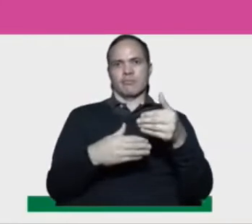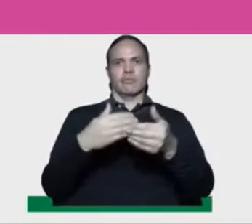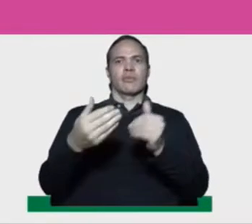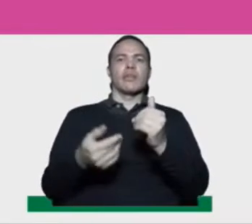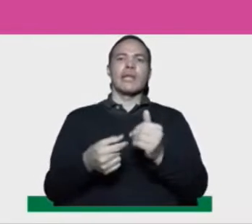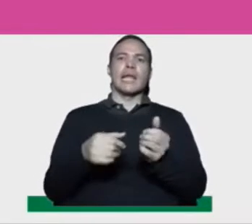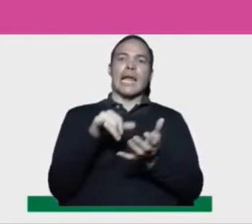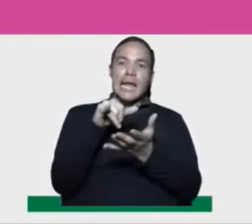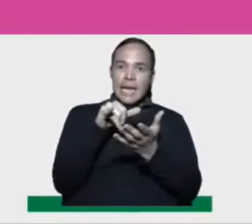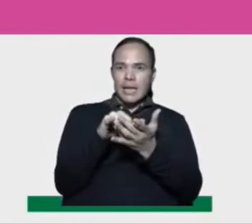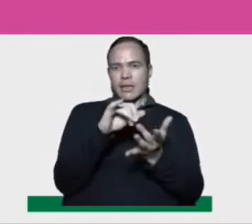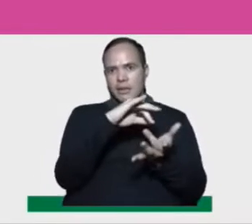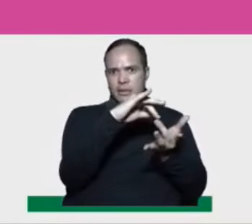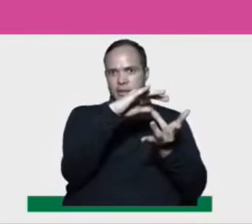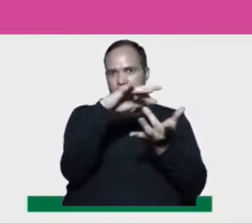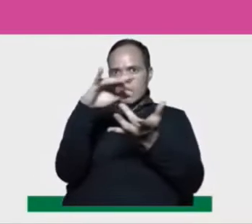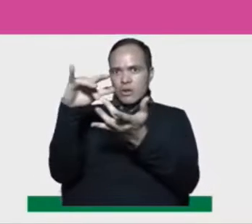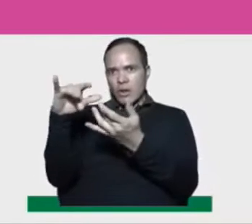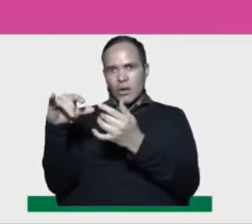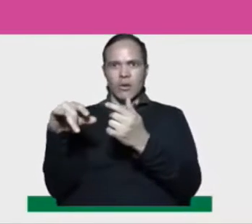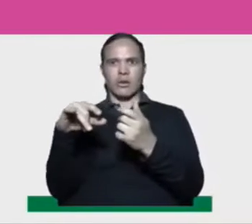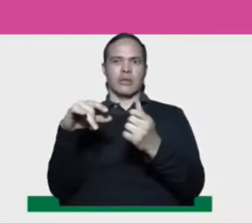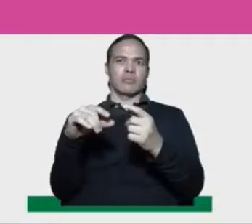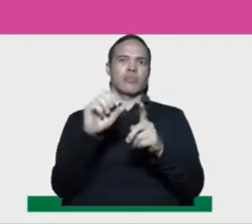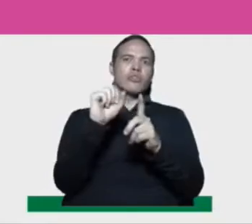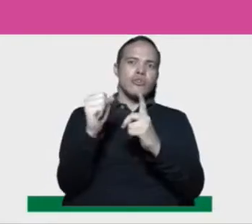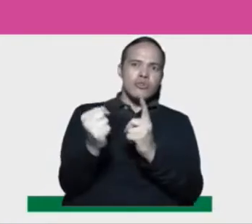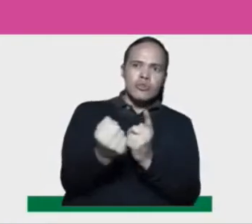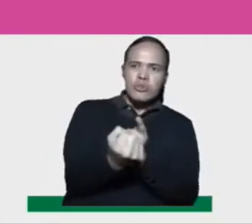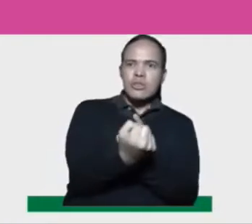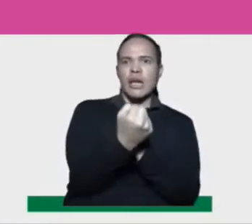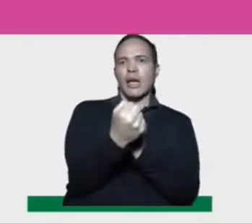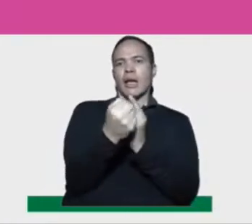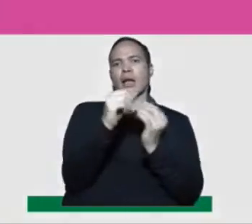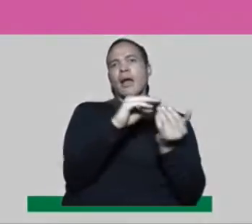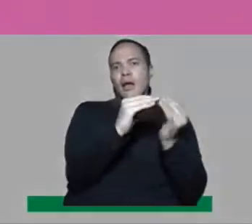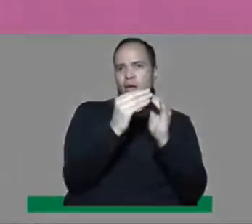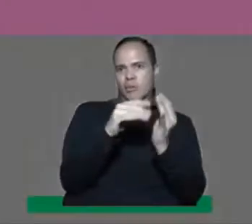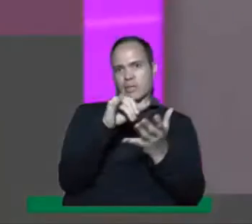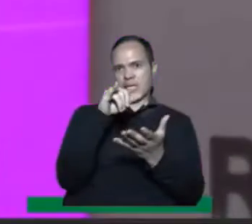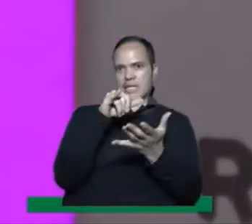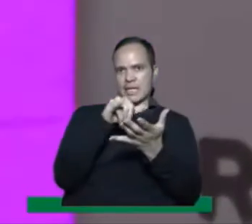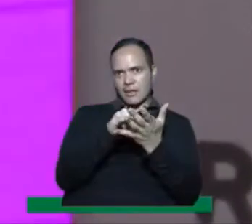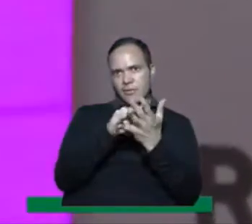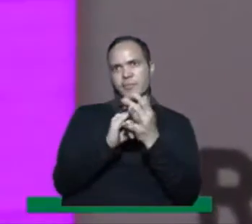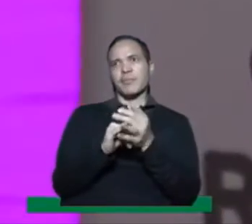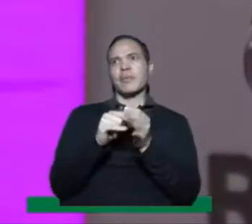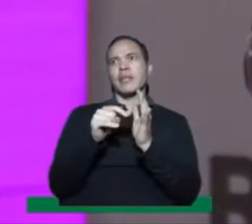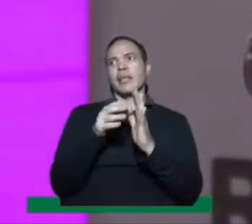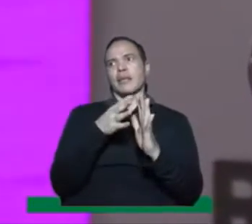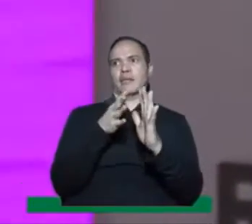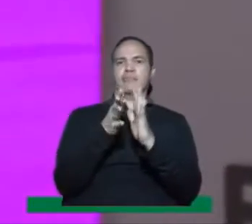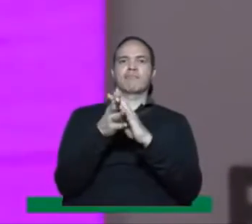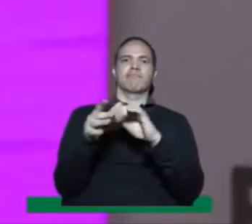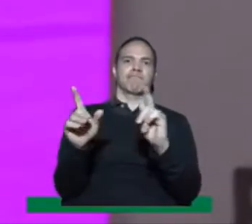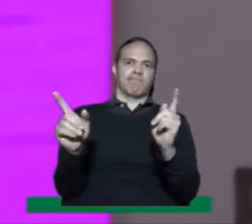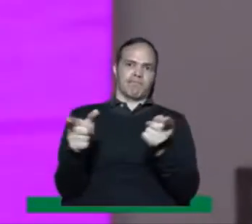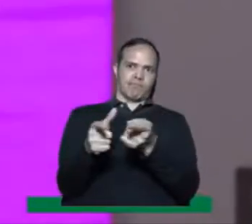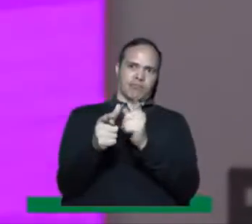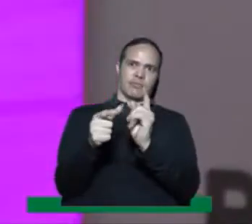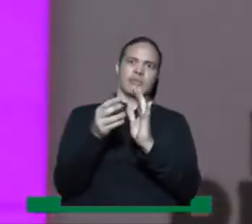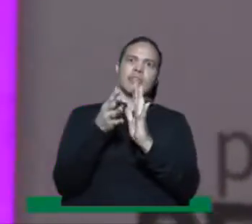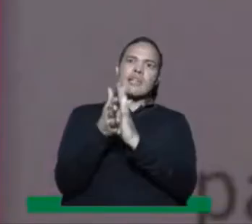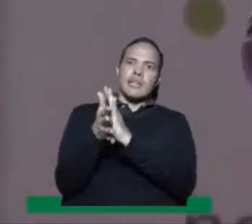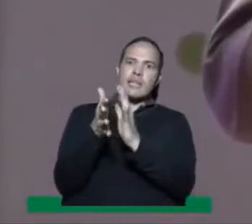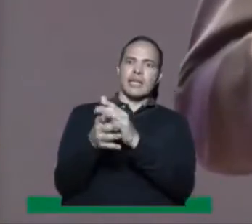turismo social y comunitario. Básicamente, este hace parte de la motivación